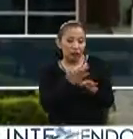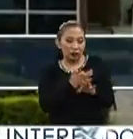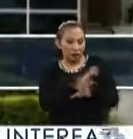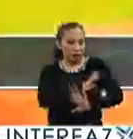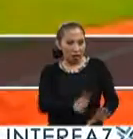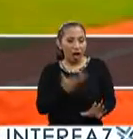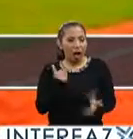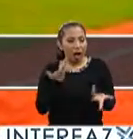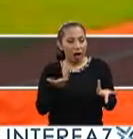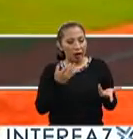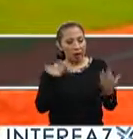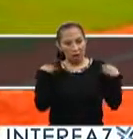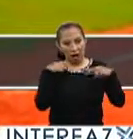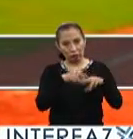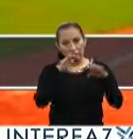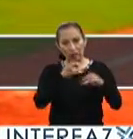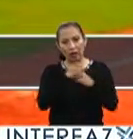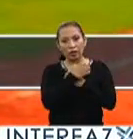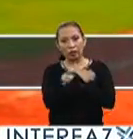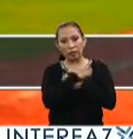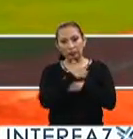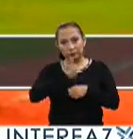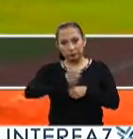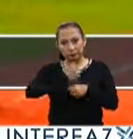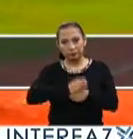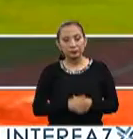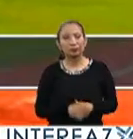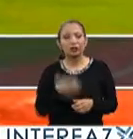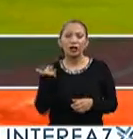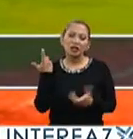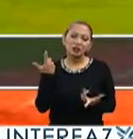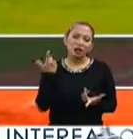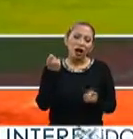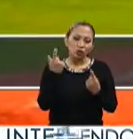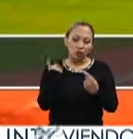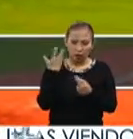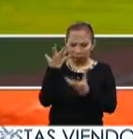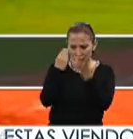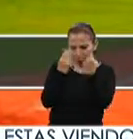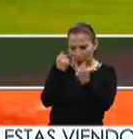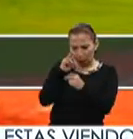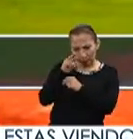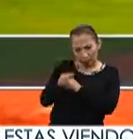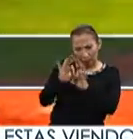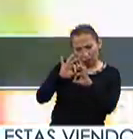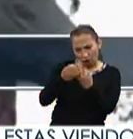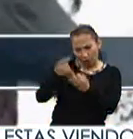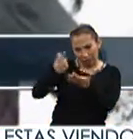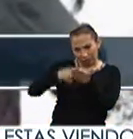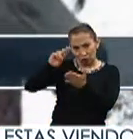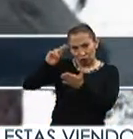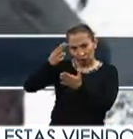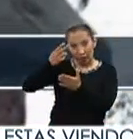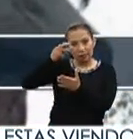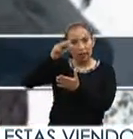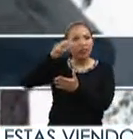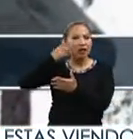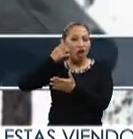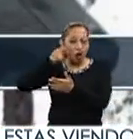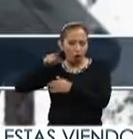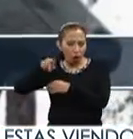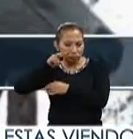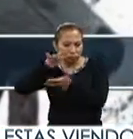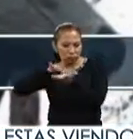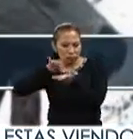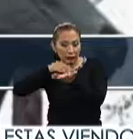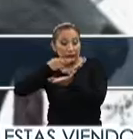ahorita estoy ejerciendo como maestro de educación primaria, y algunas de las estrategias que yo pude observar en la Universidad Autónoma de Nuevo León